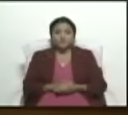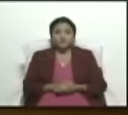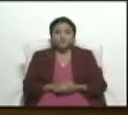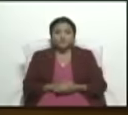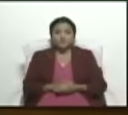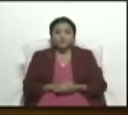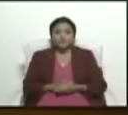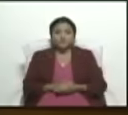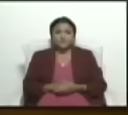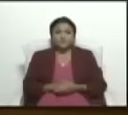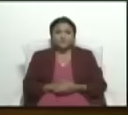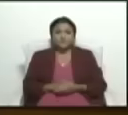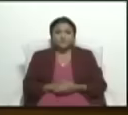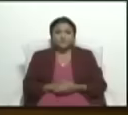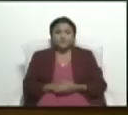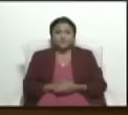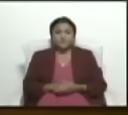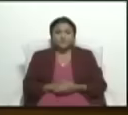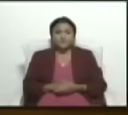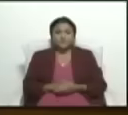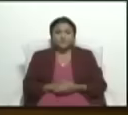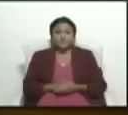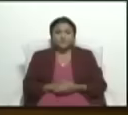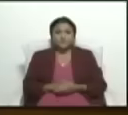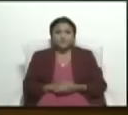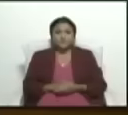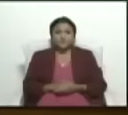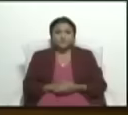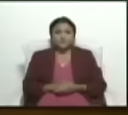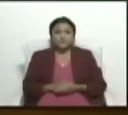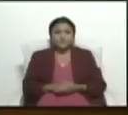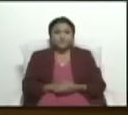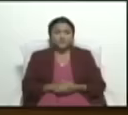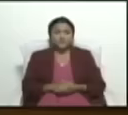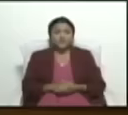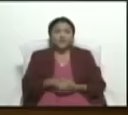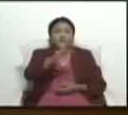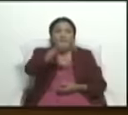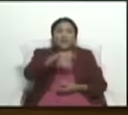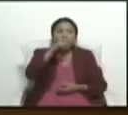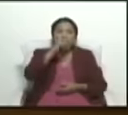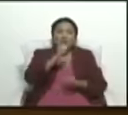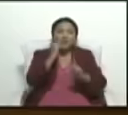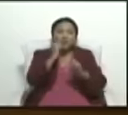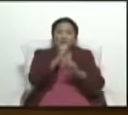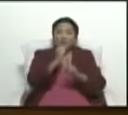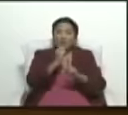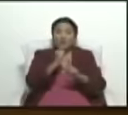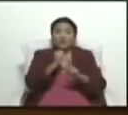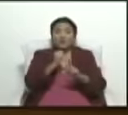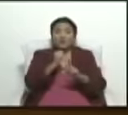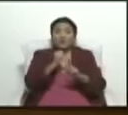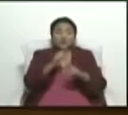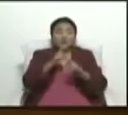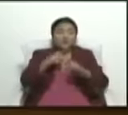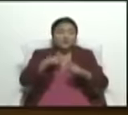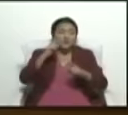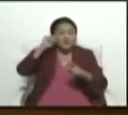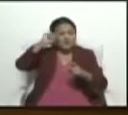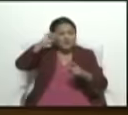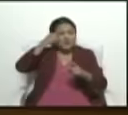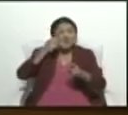frente al hecho de colocarlo como un homicida violento, quiero simplemente recordar un testimonio